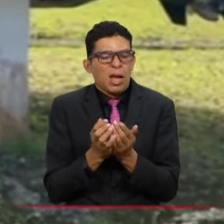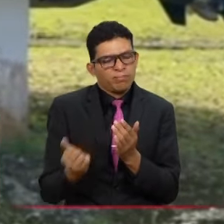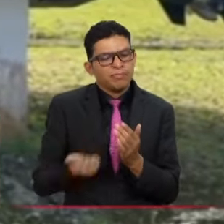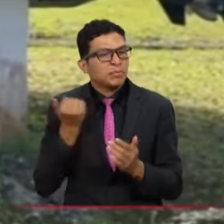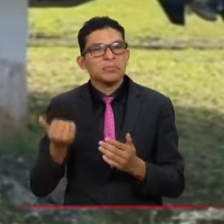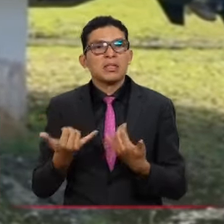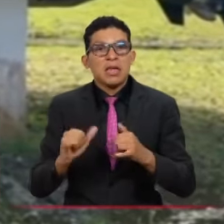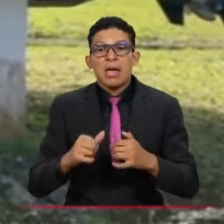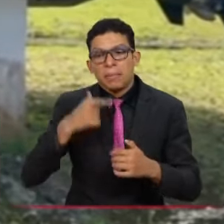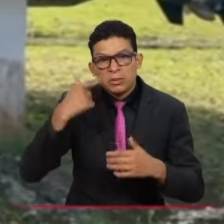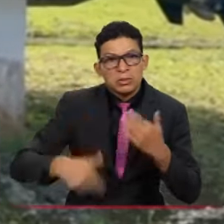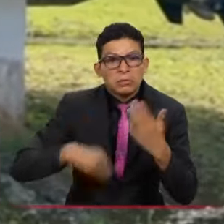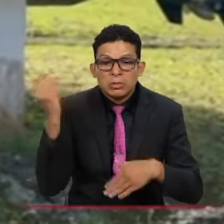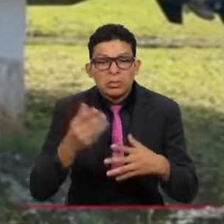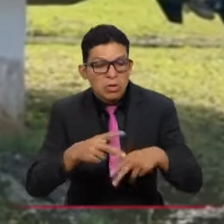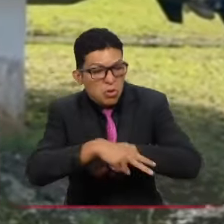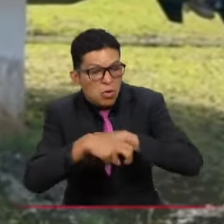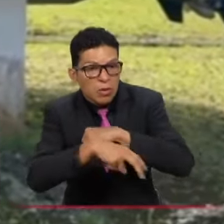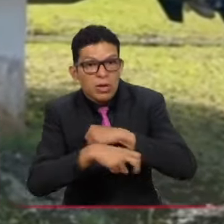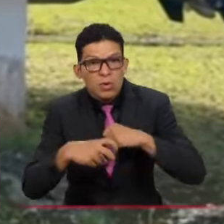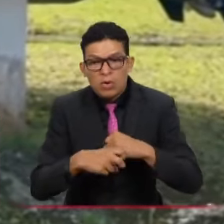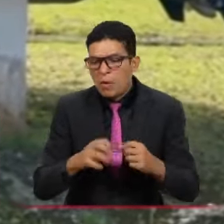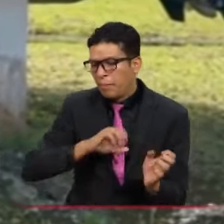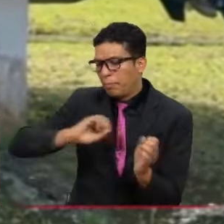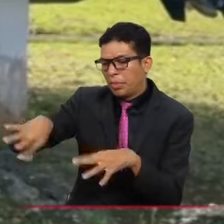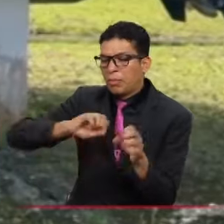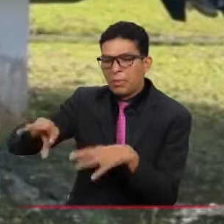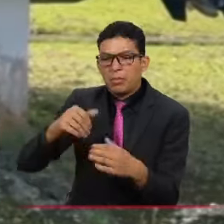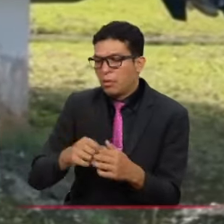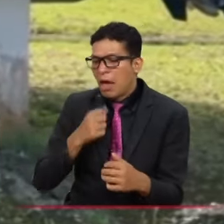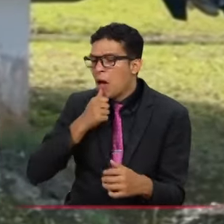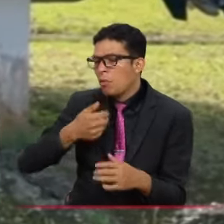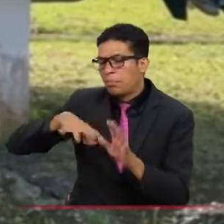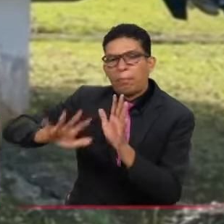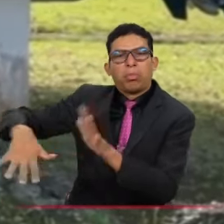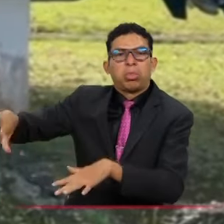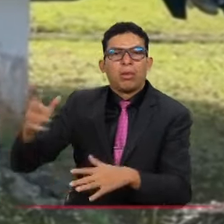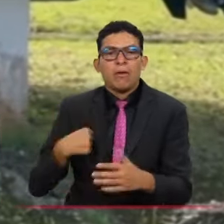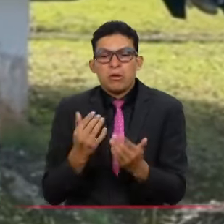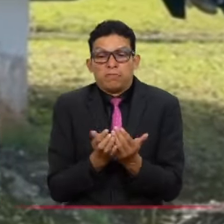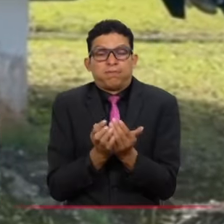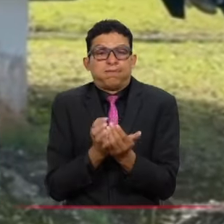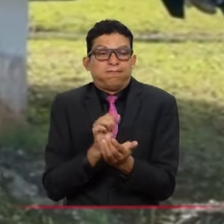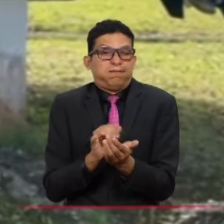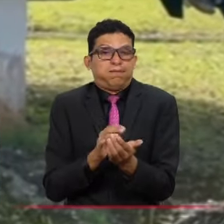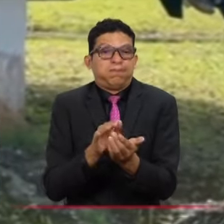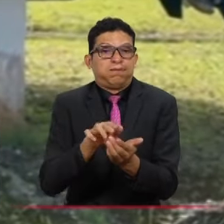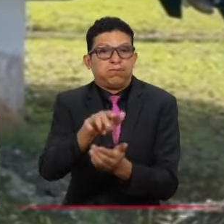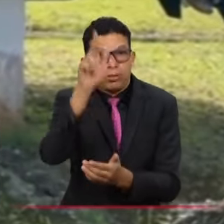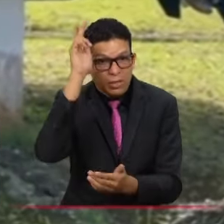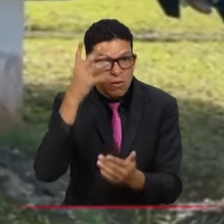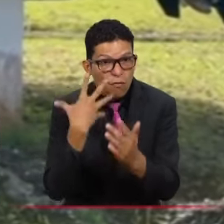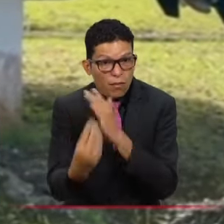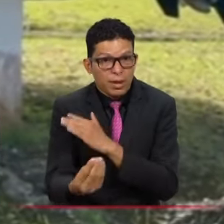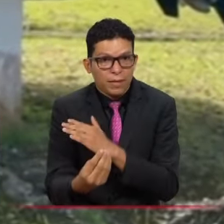pertenencias, lo lanzaron al mar y se llevaron la embarcación. El personal militar les brindó los primeros auxilios y